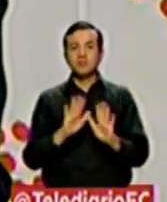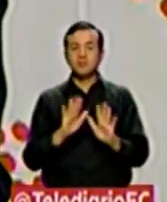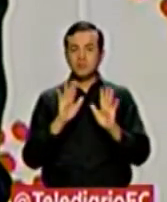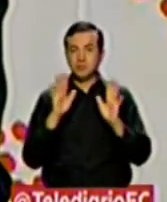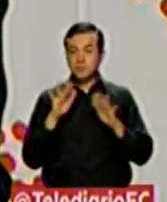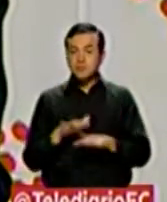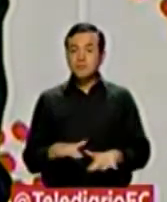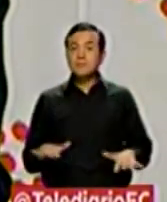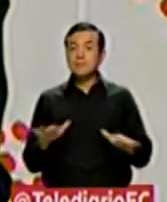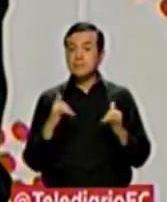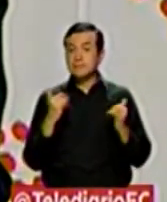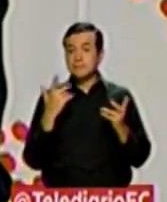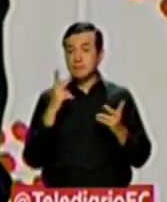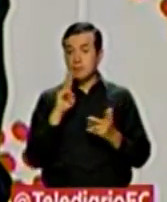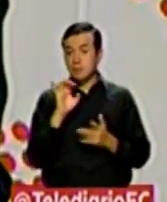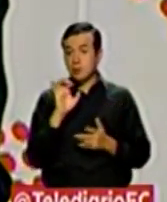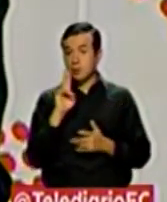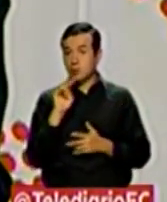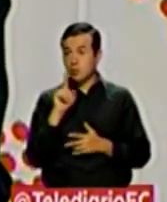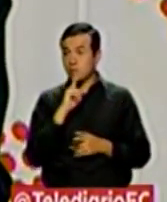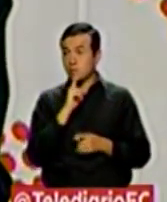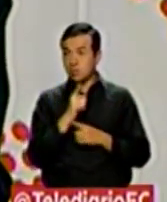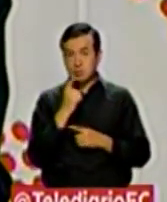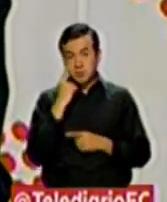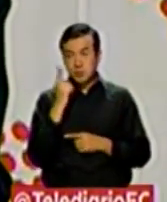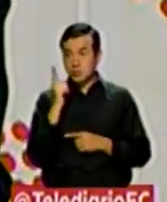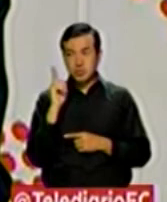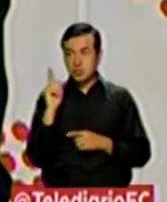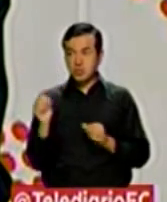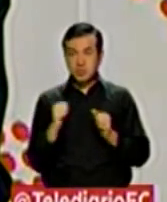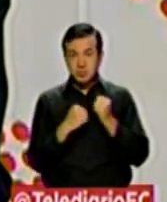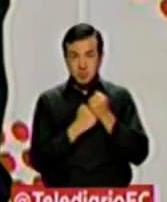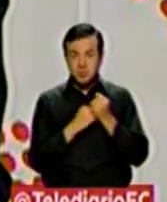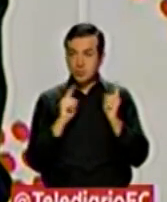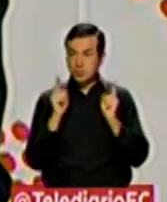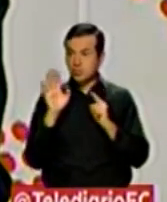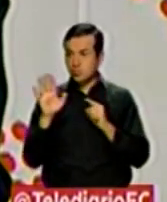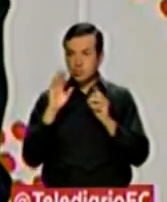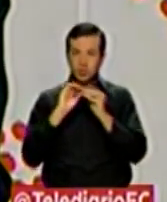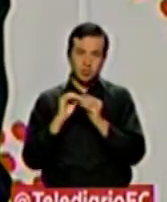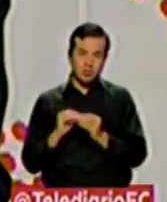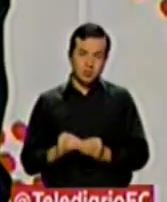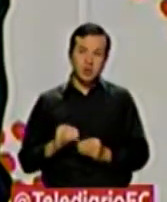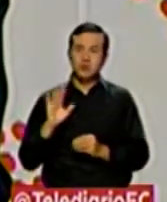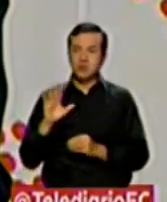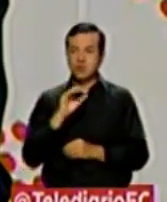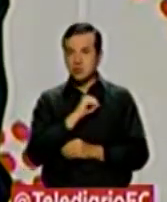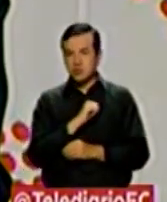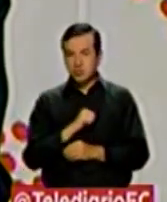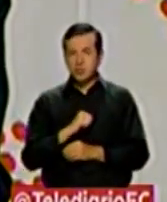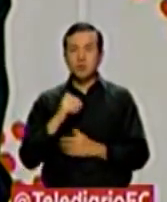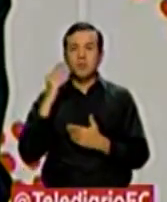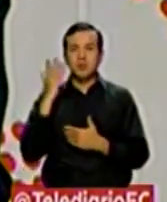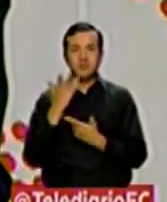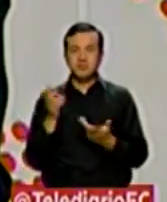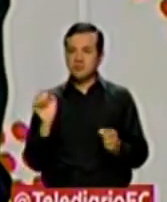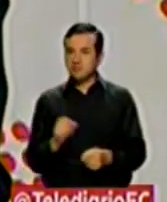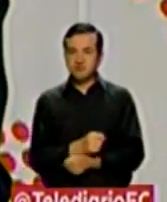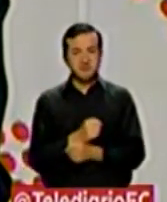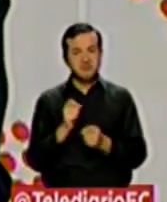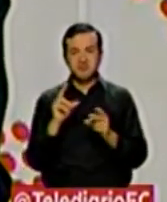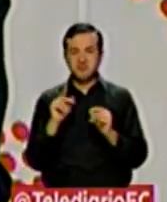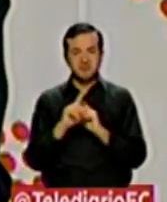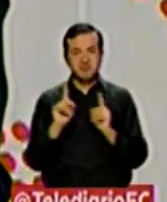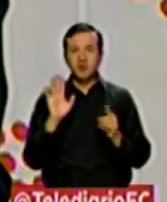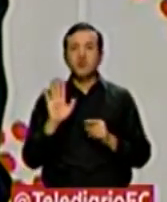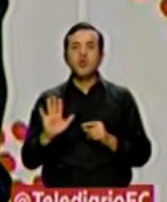circunstancias de las que está la señora Vicuña, ese caso no se lleva con ella, porque por su formación, por su actitud política, no jugaba eso. O sea,